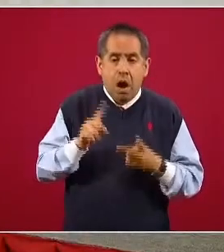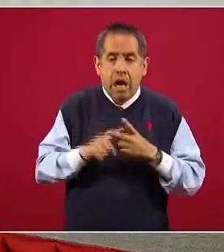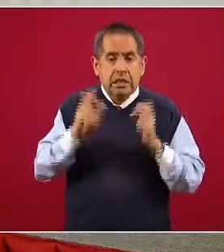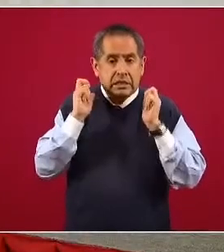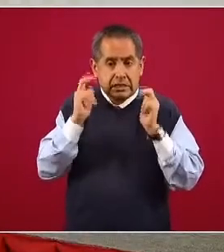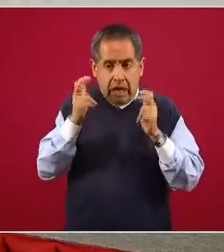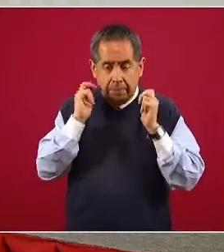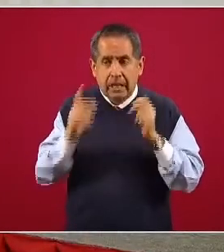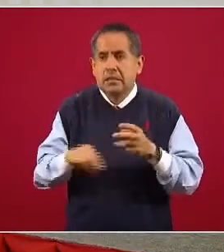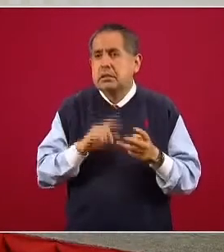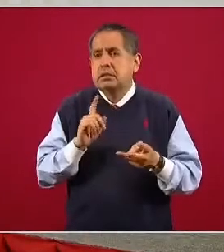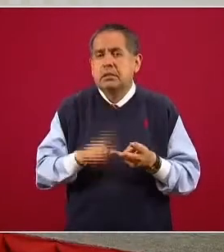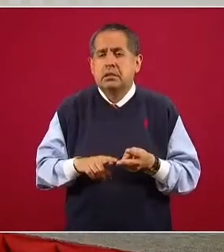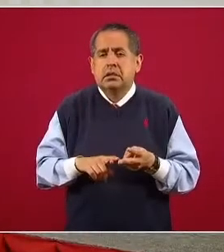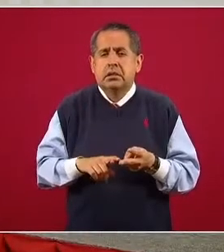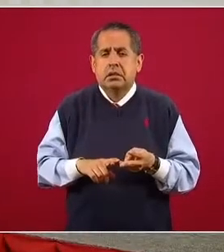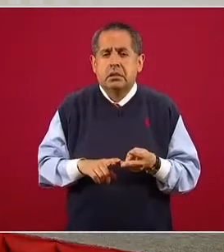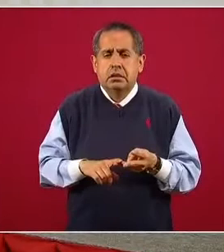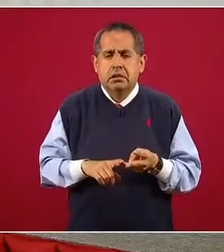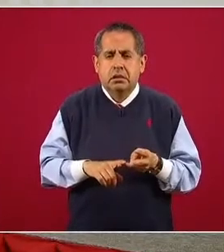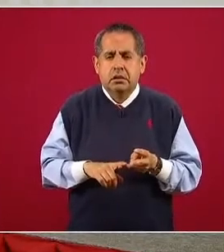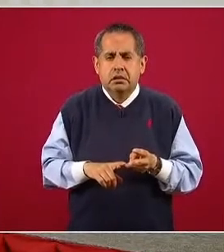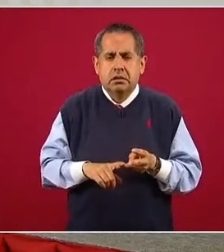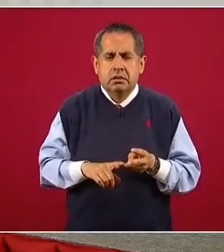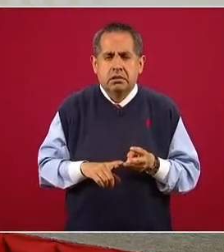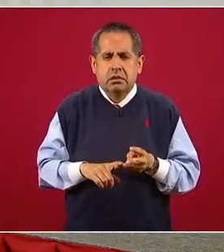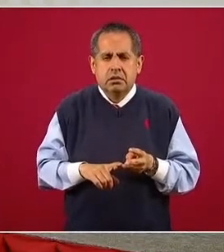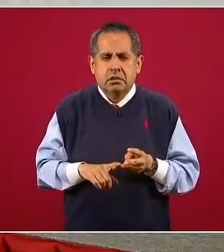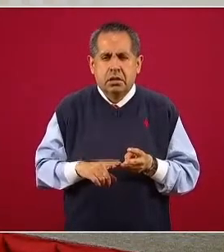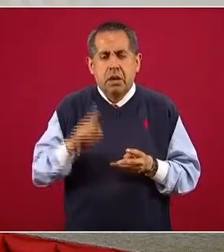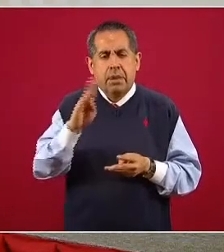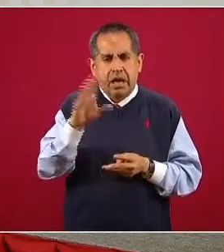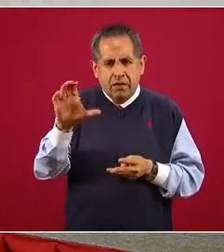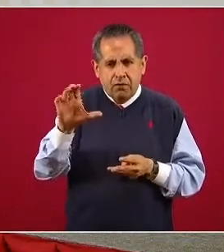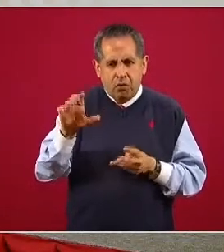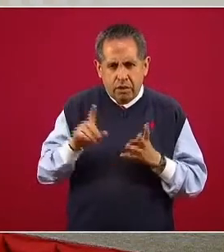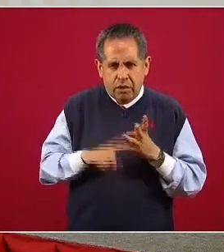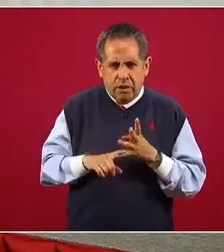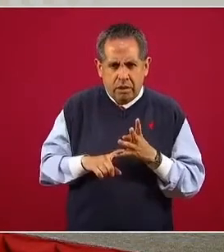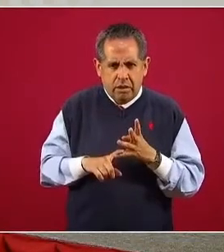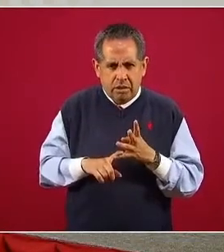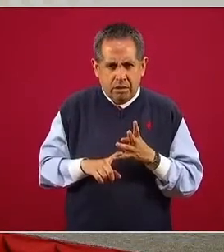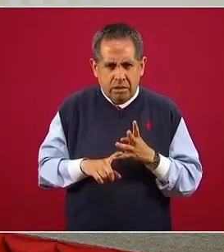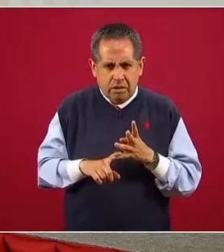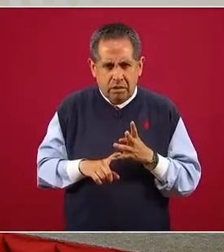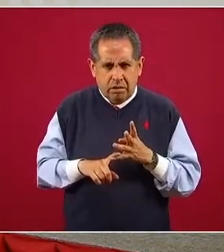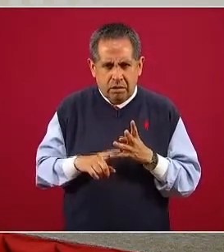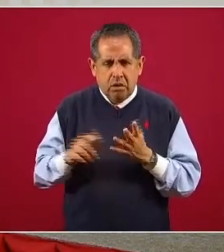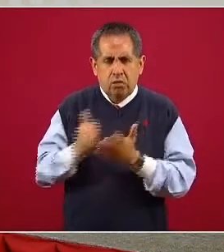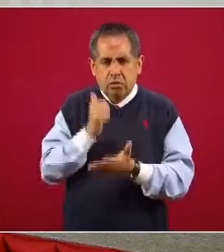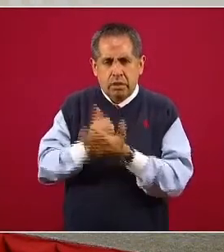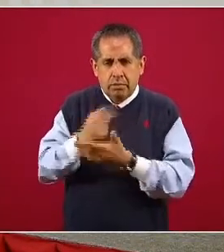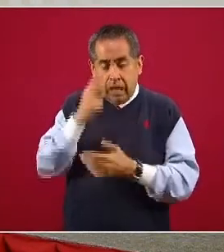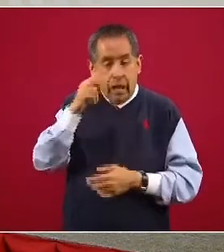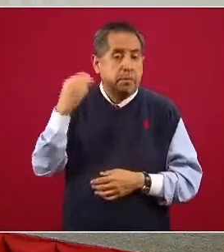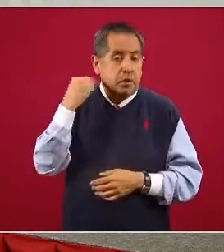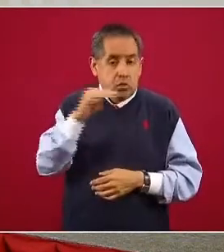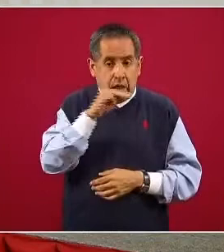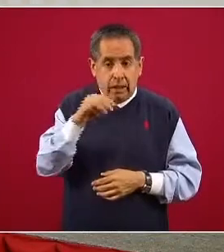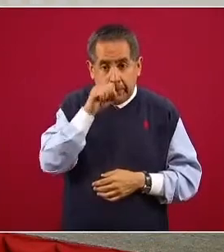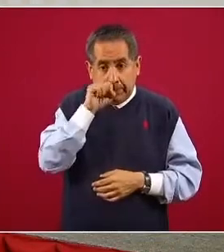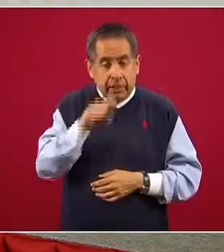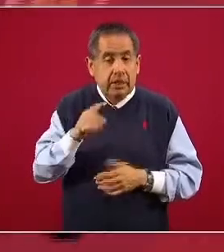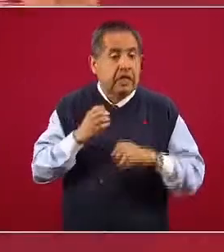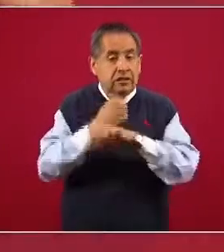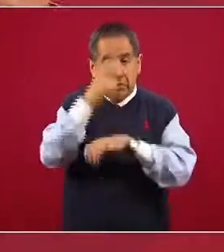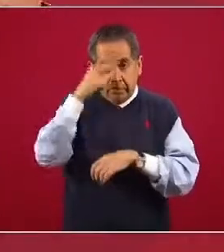en Chiapas, en Baja California, en Ciudad de México, Estado de México, en Michoacán, en